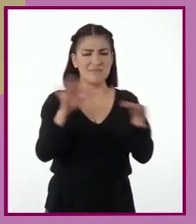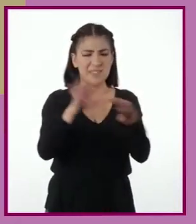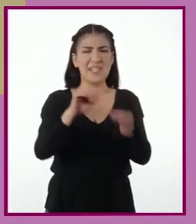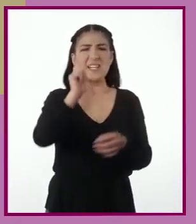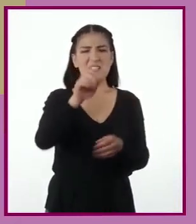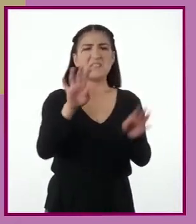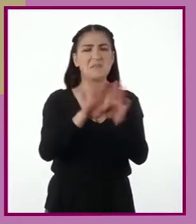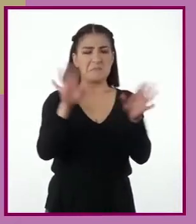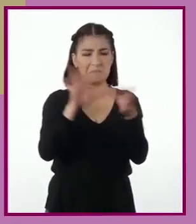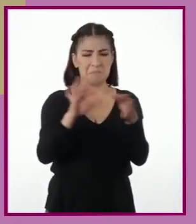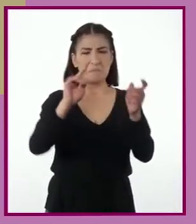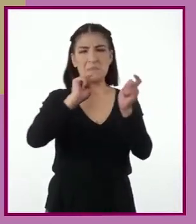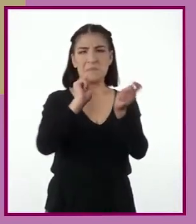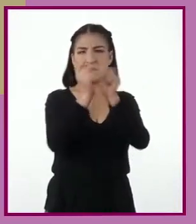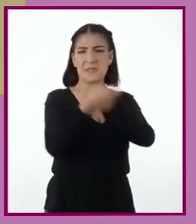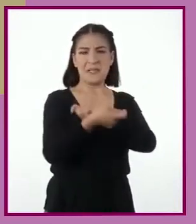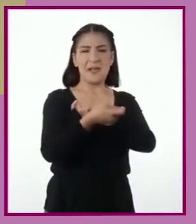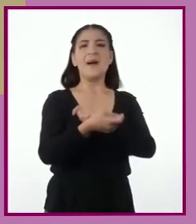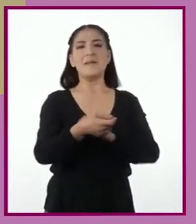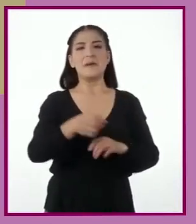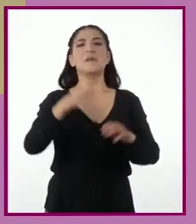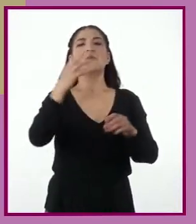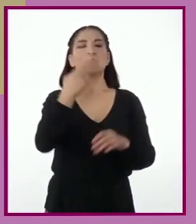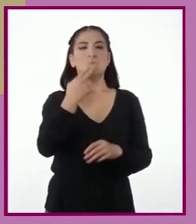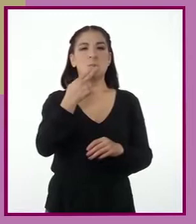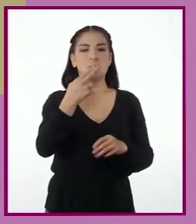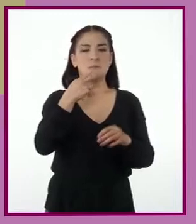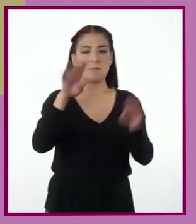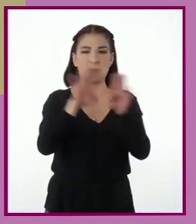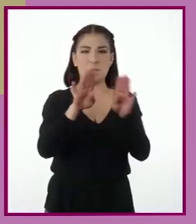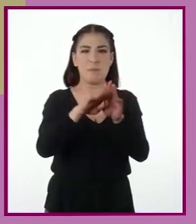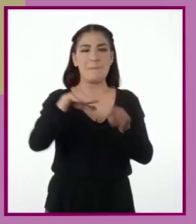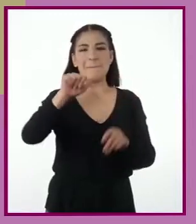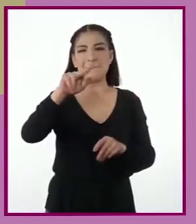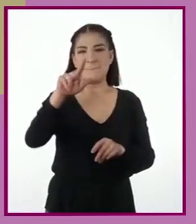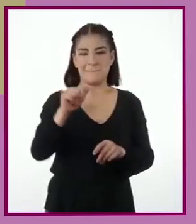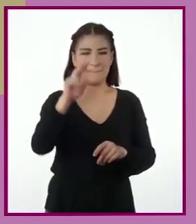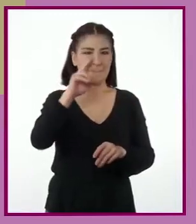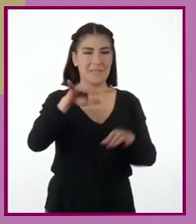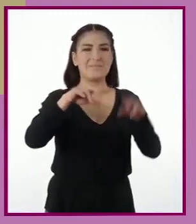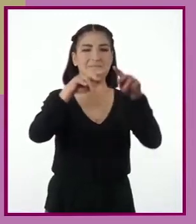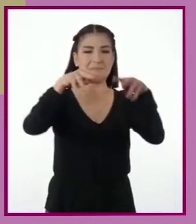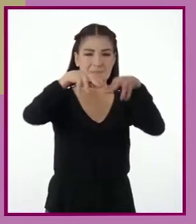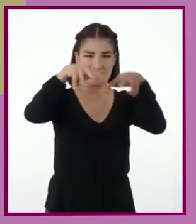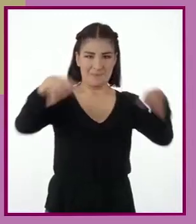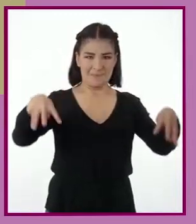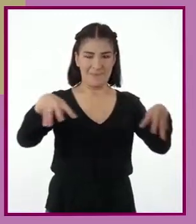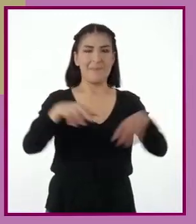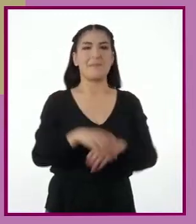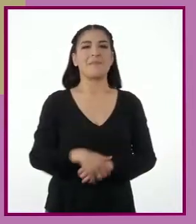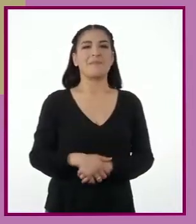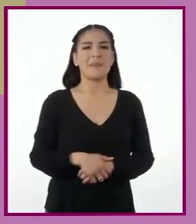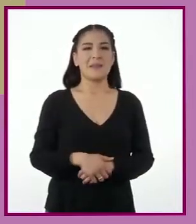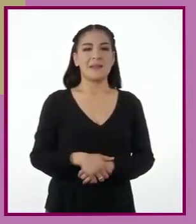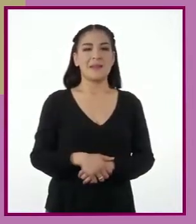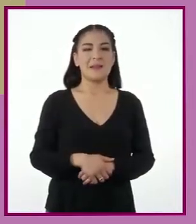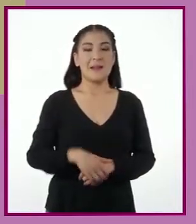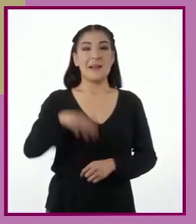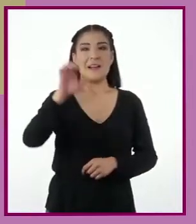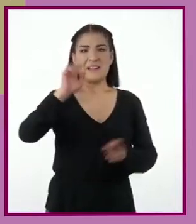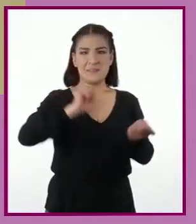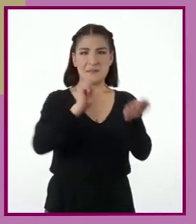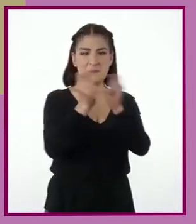sobre evolución, usaremos un mapa conceptual. ¡Empecemos! La evolución es un largo